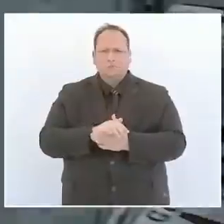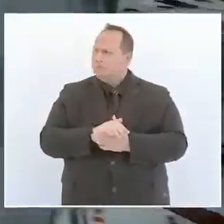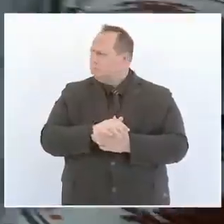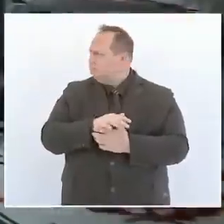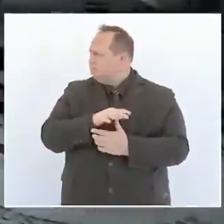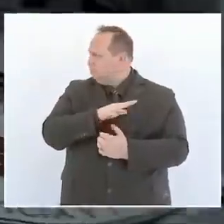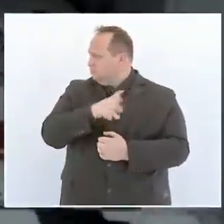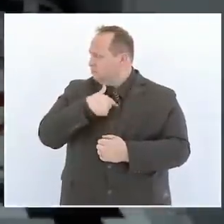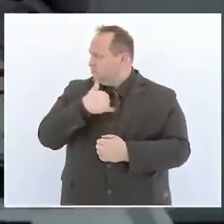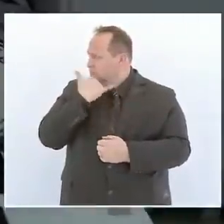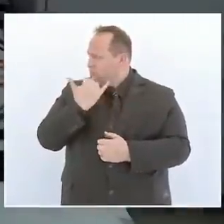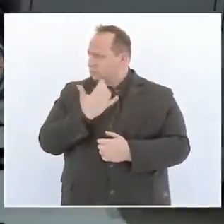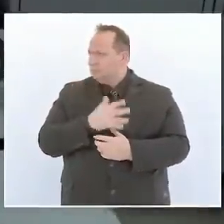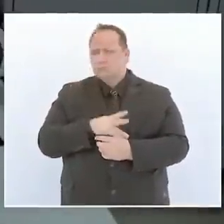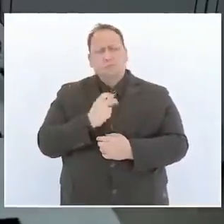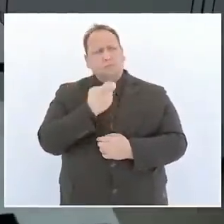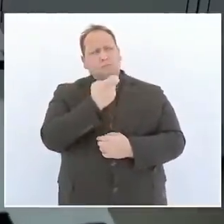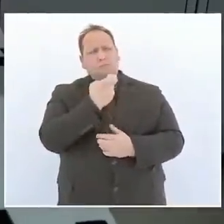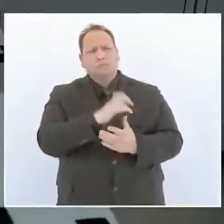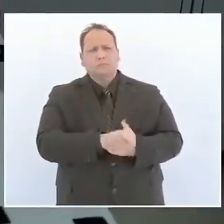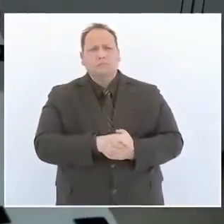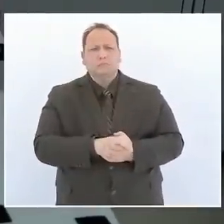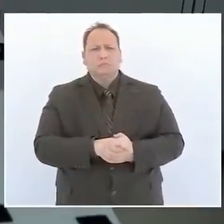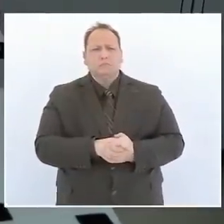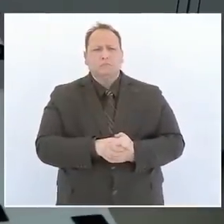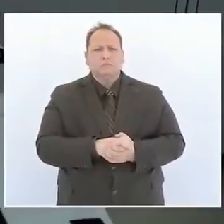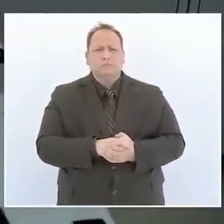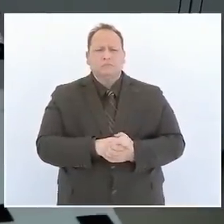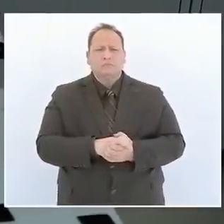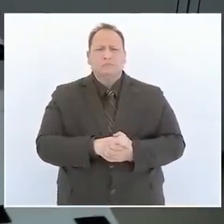general? Eso es.